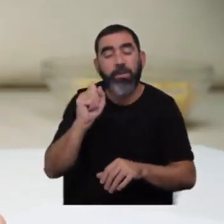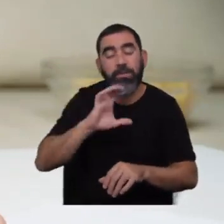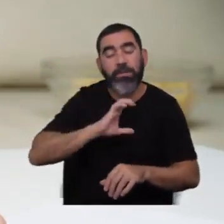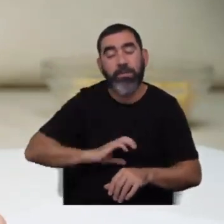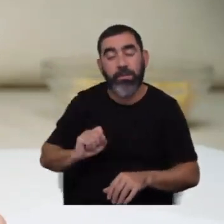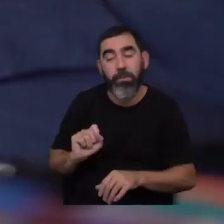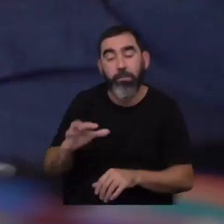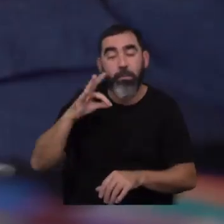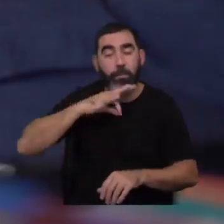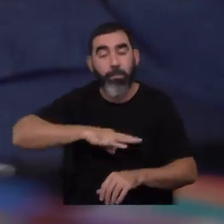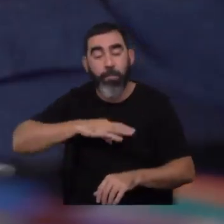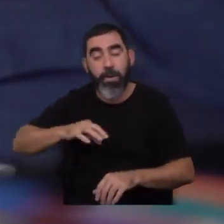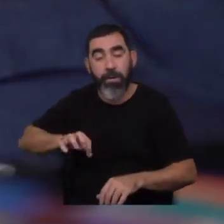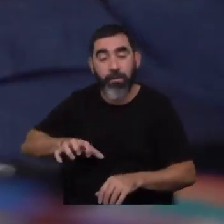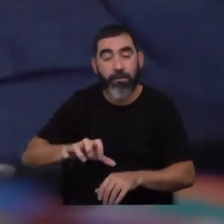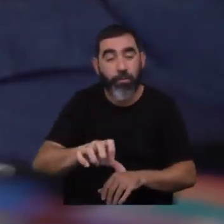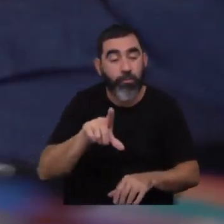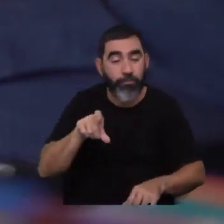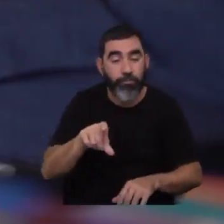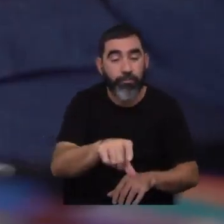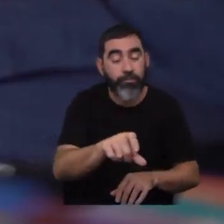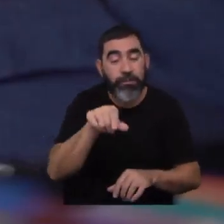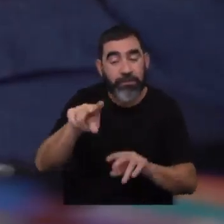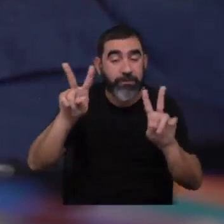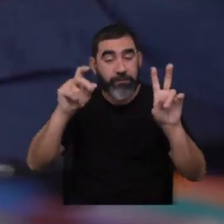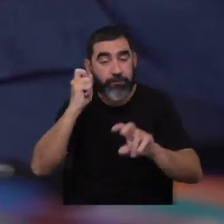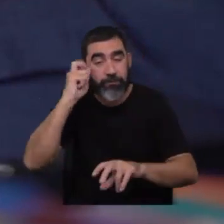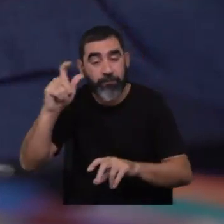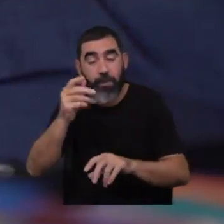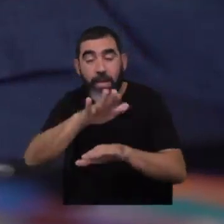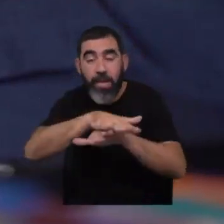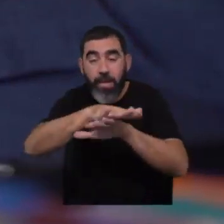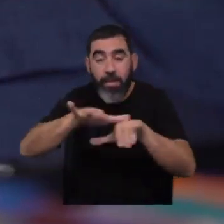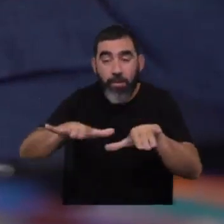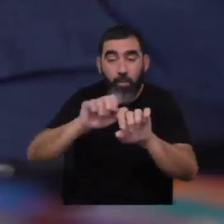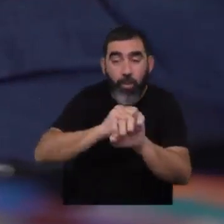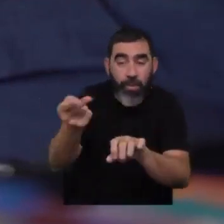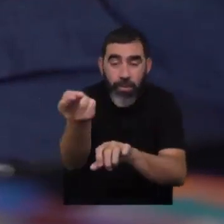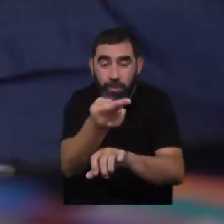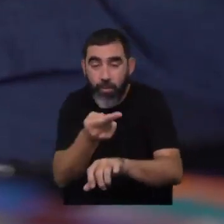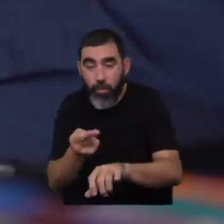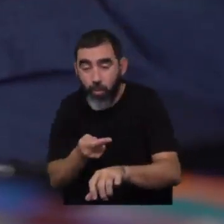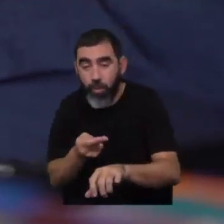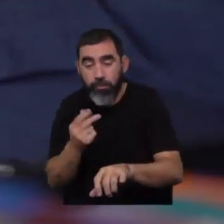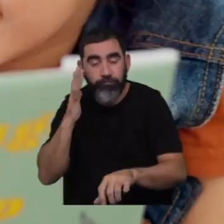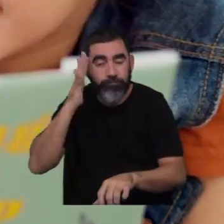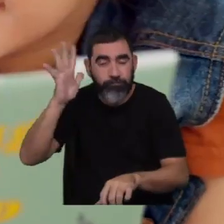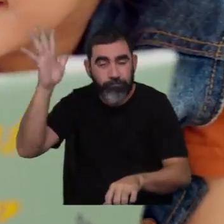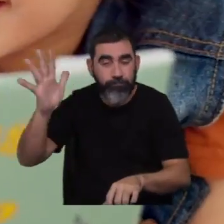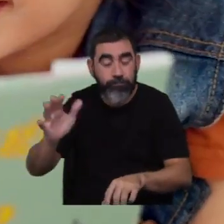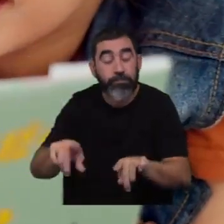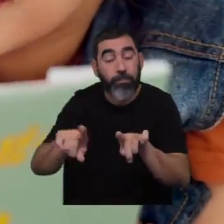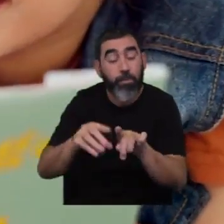características de los virus, bacterias y los parásitos, y sobre ese conocimiento, niños y niñas podrán crear un microbio imaginario. El